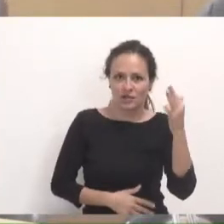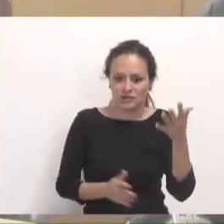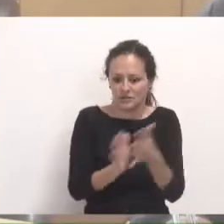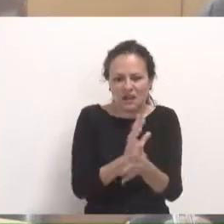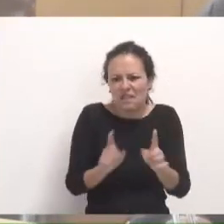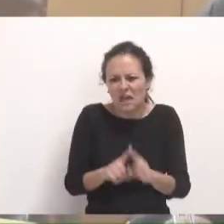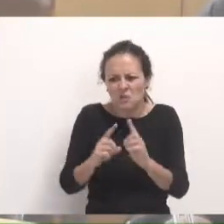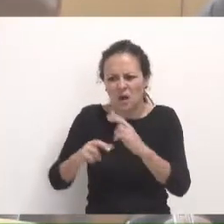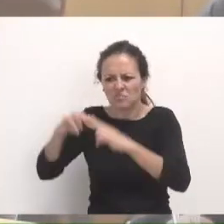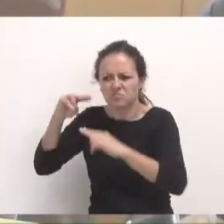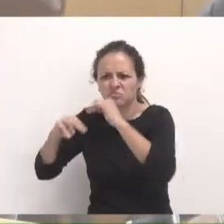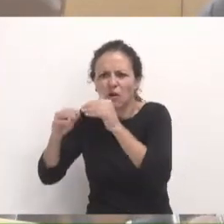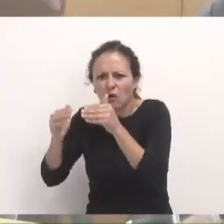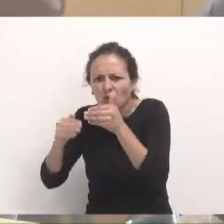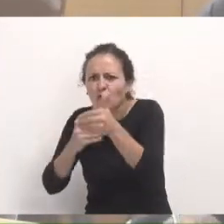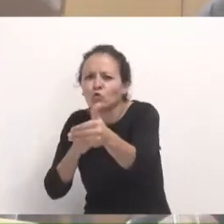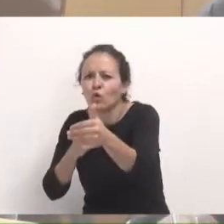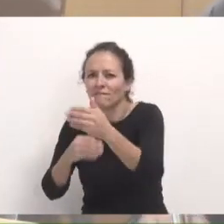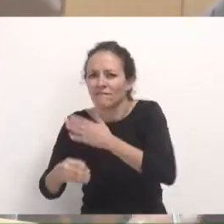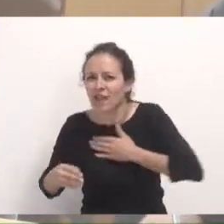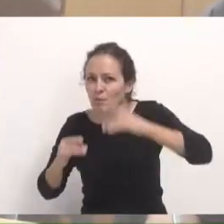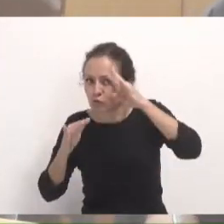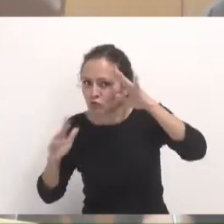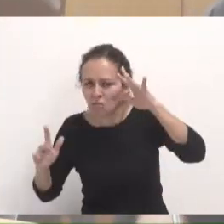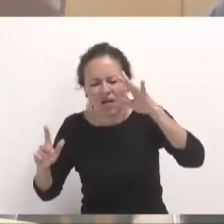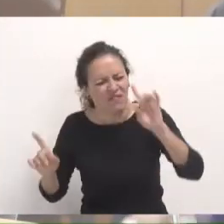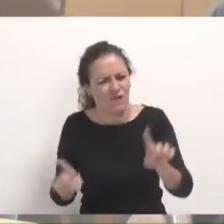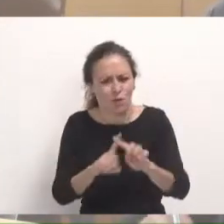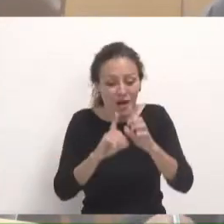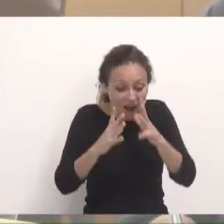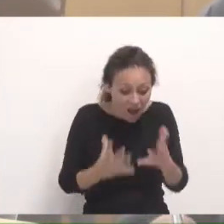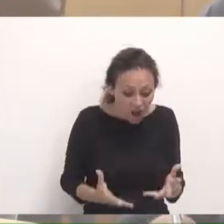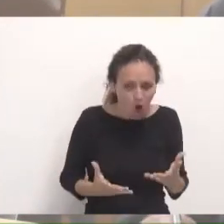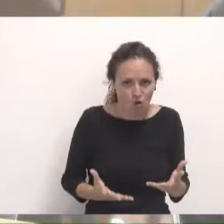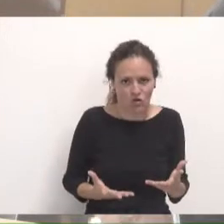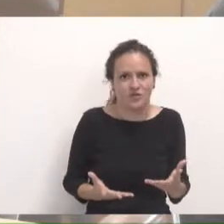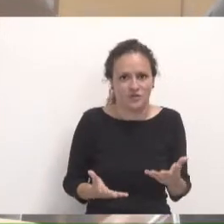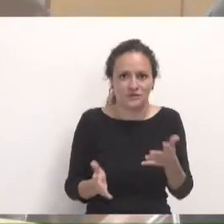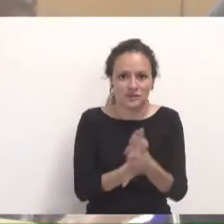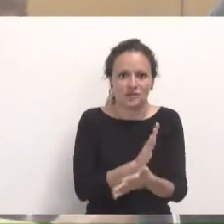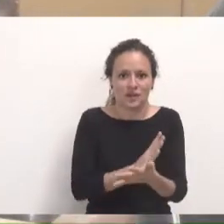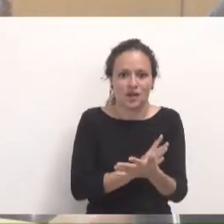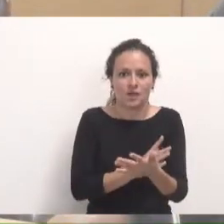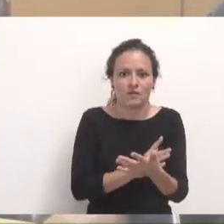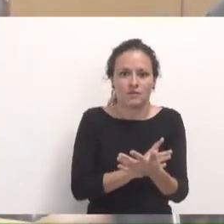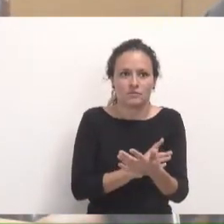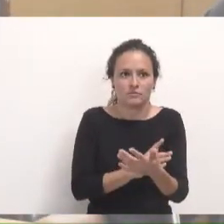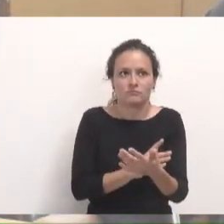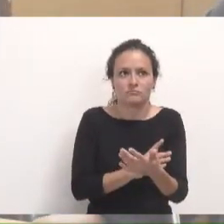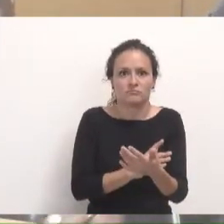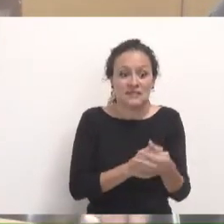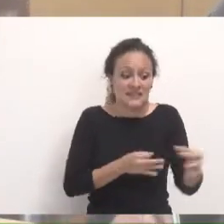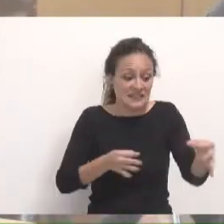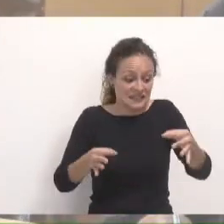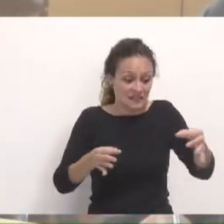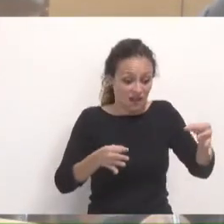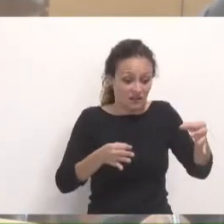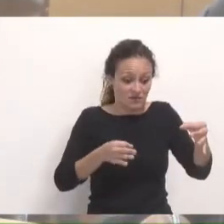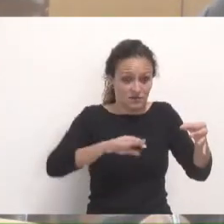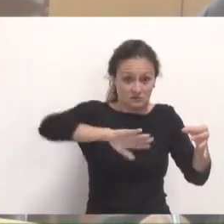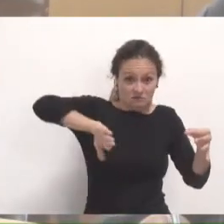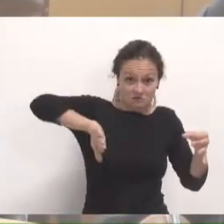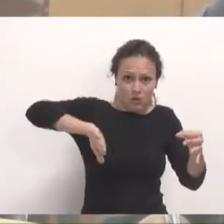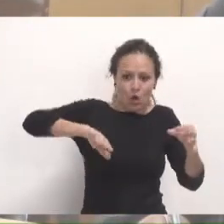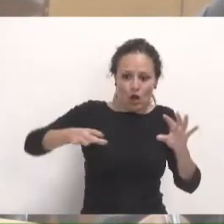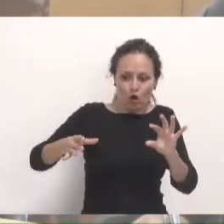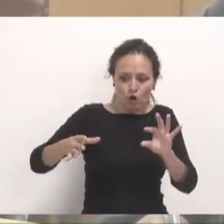planificando o proyectando en un futuro. Es una cuestión de no solo mejorar conectividad con las islas occidentales, que